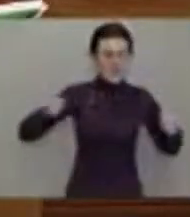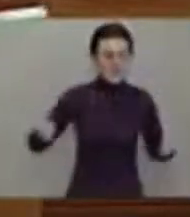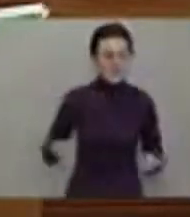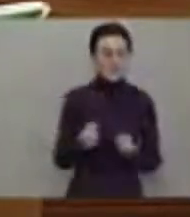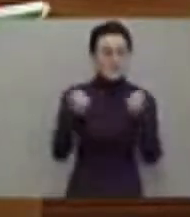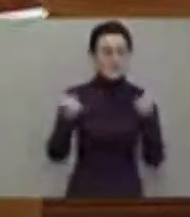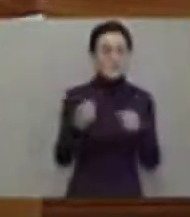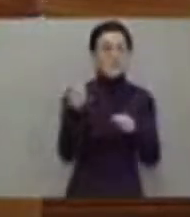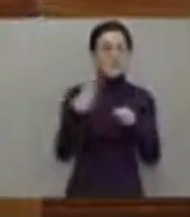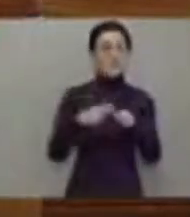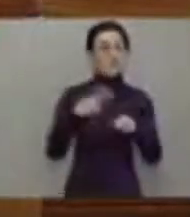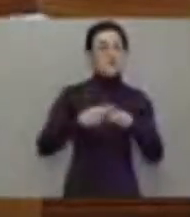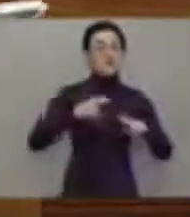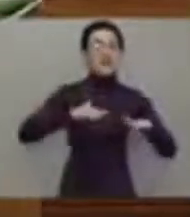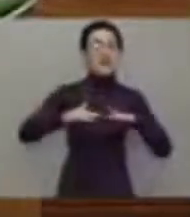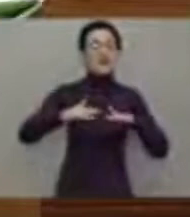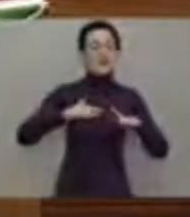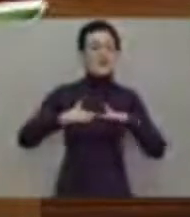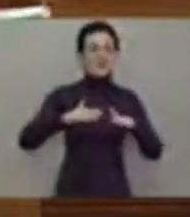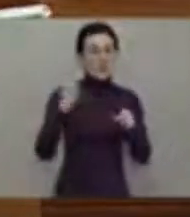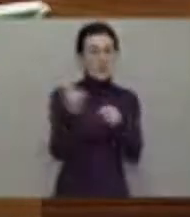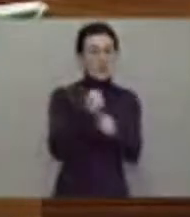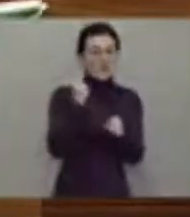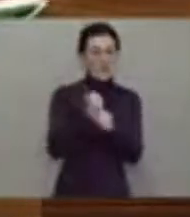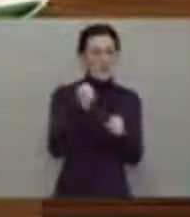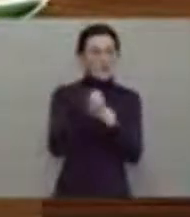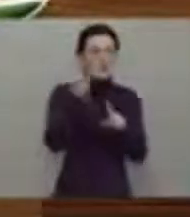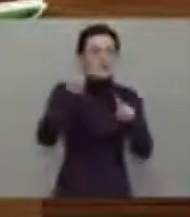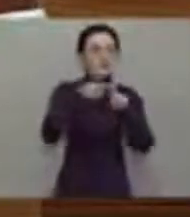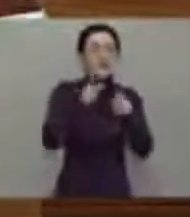una política activa de empleo